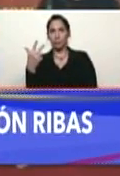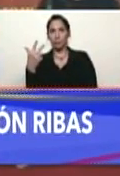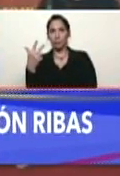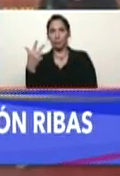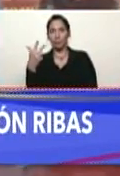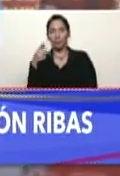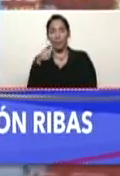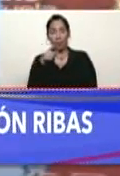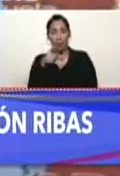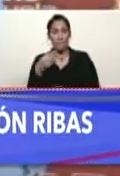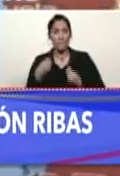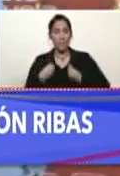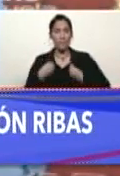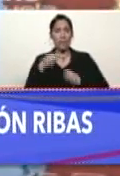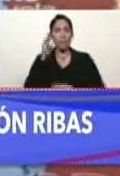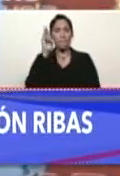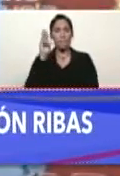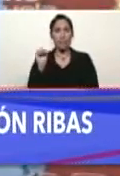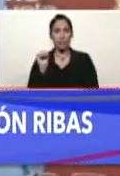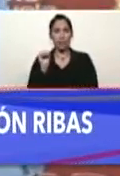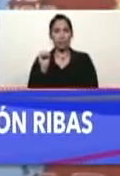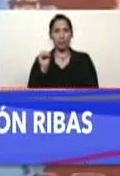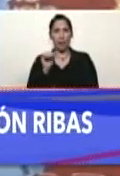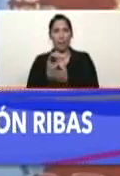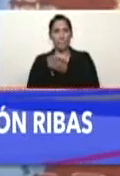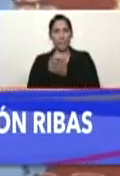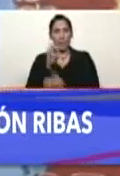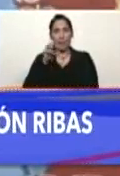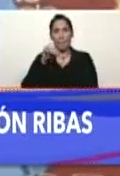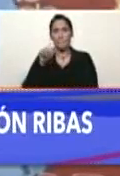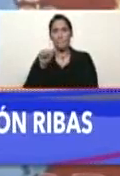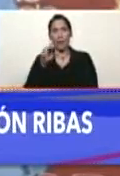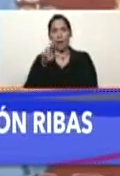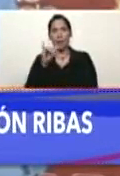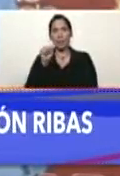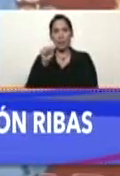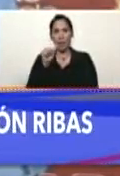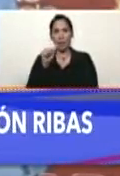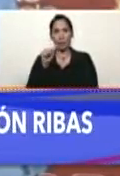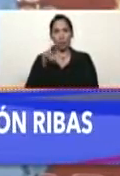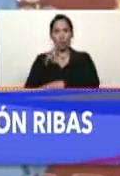Ella vivía en Petare, María, mi amiga María, la doctora María.